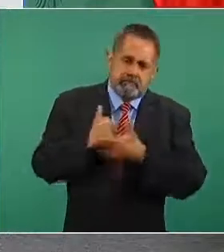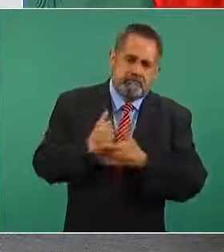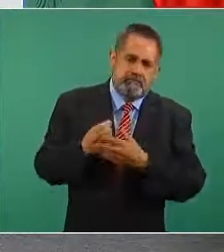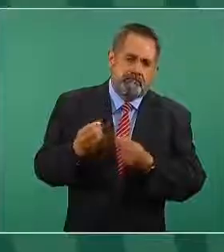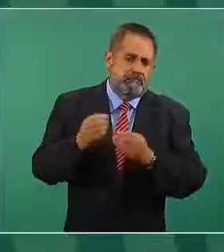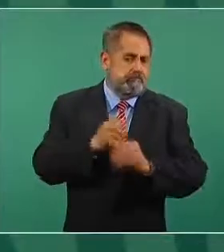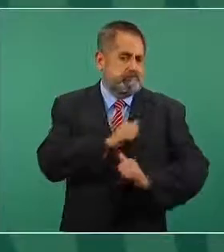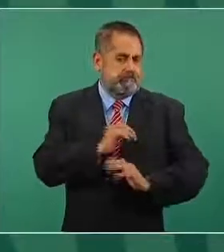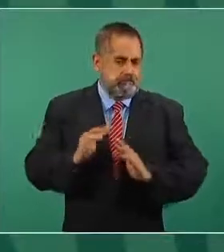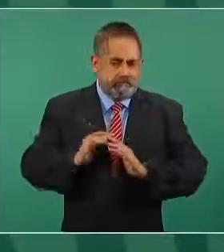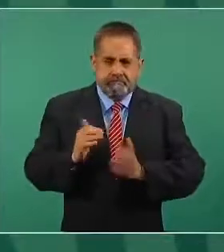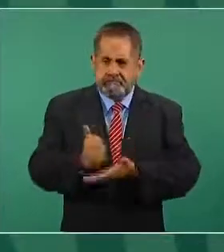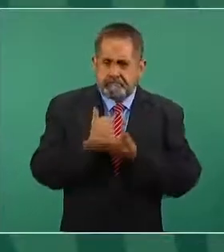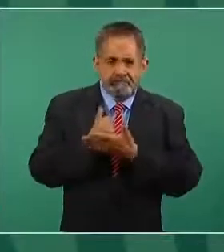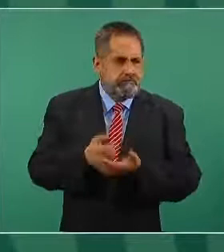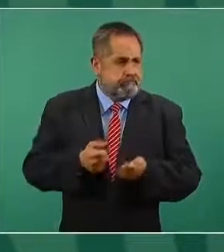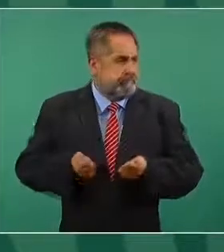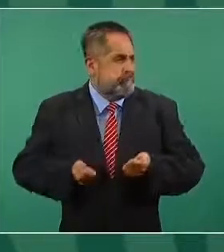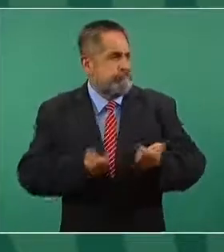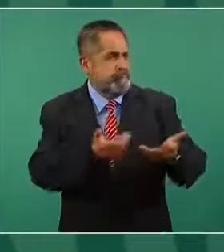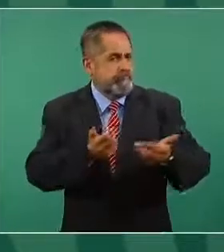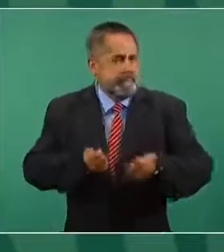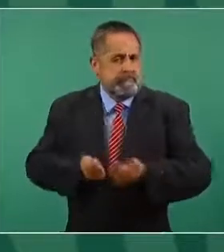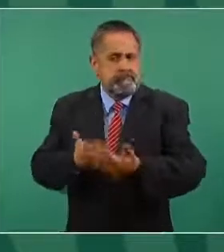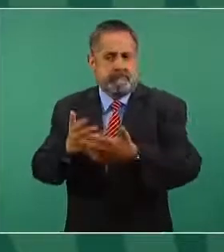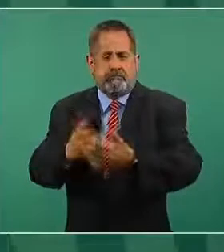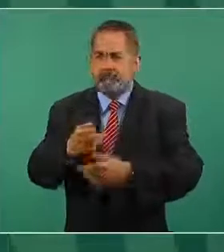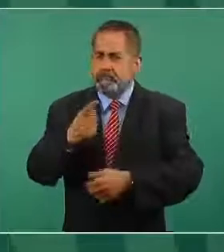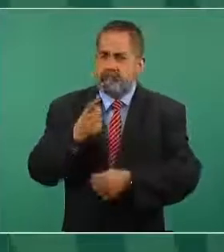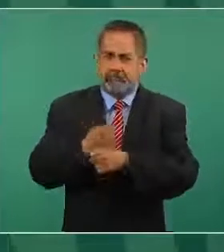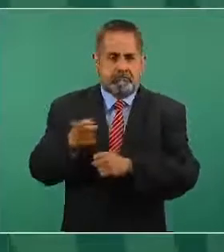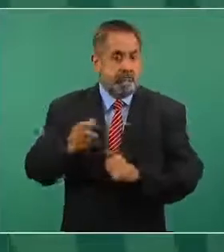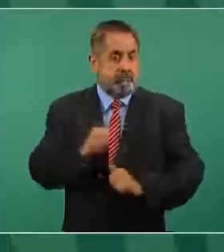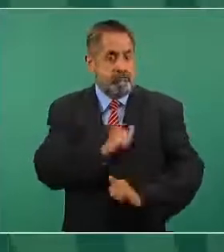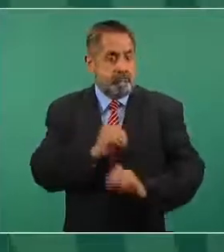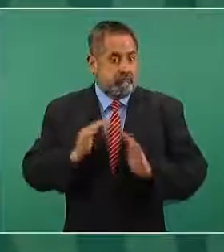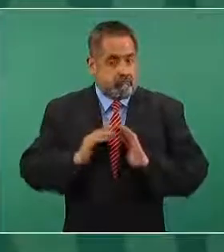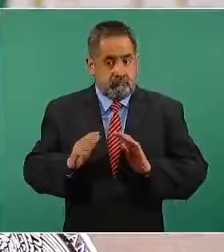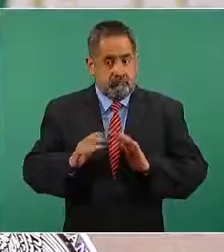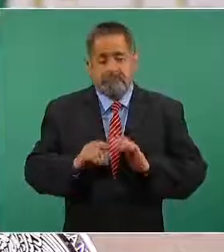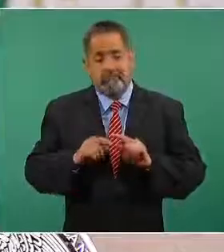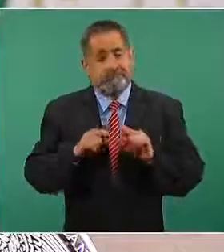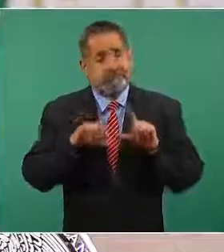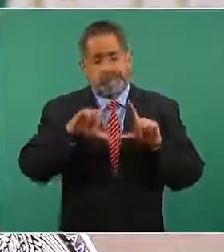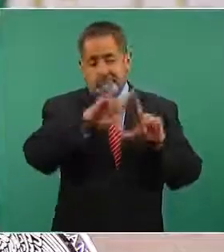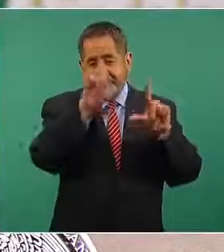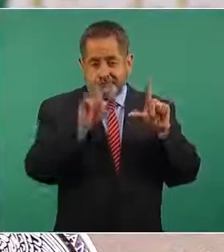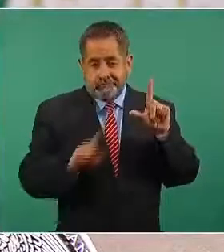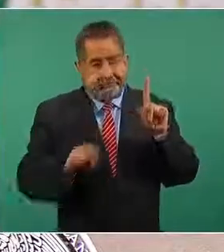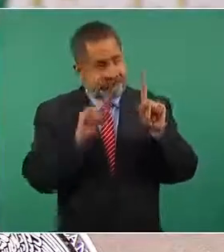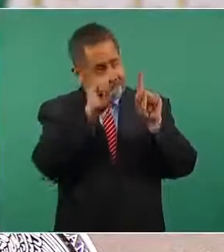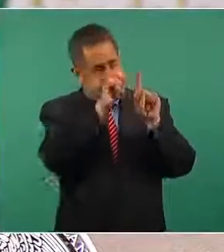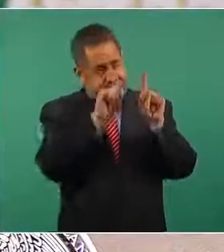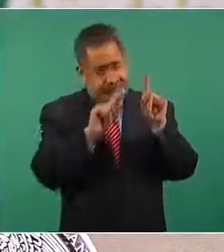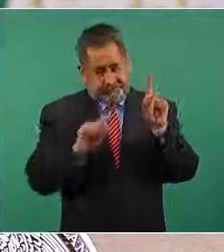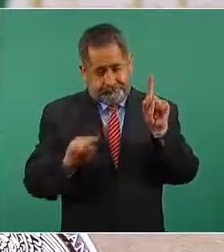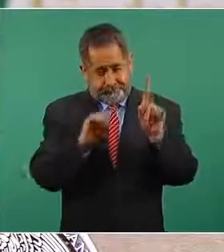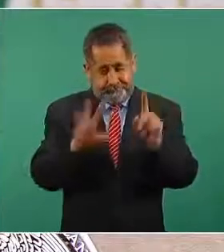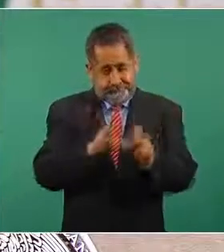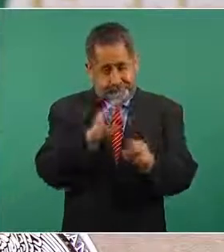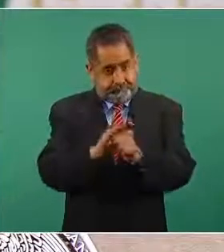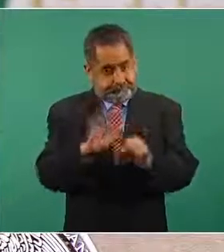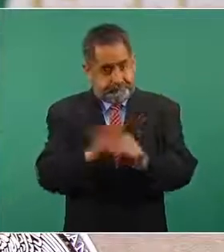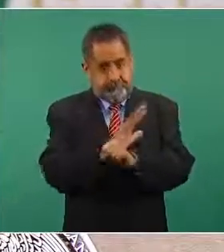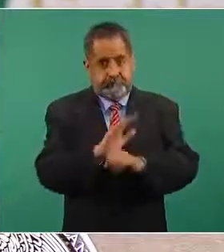de nuestras heroicas Fuerzas Armadas, en particular el Ejército, se llega a todos los territorios del país. Y una vez que